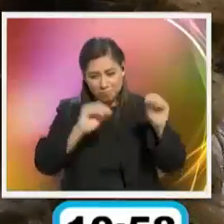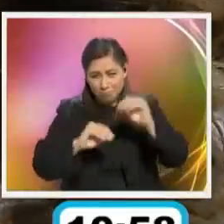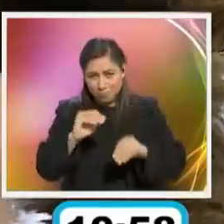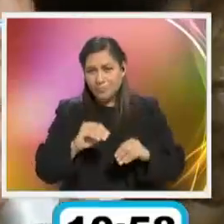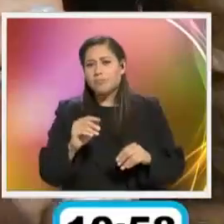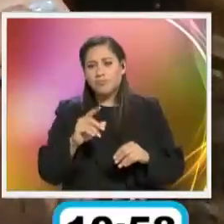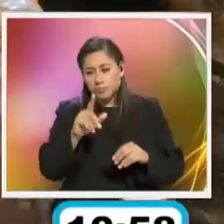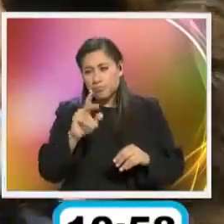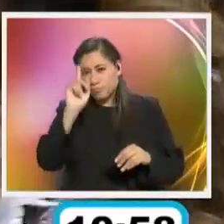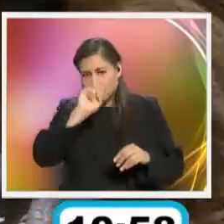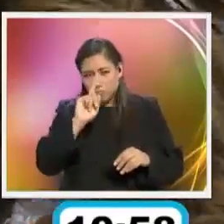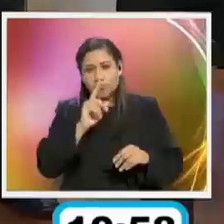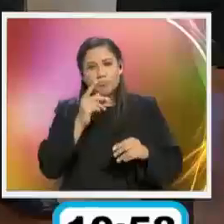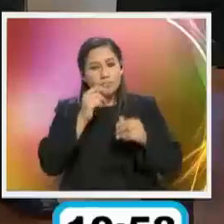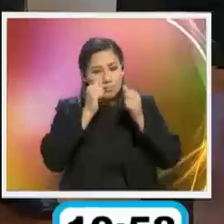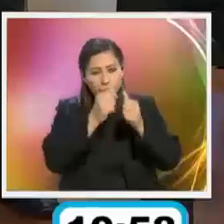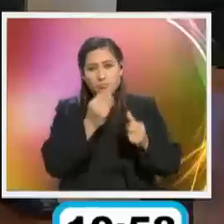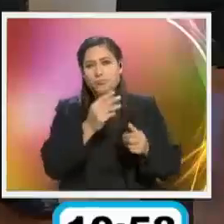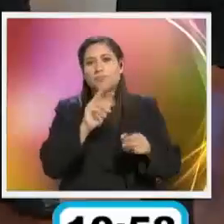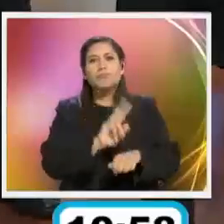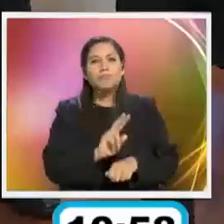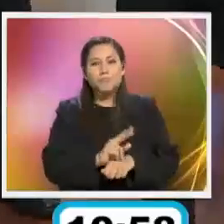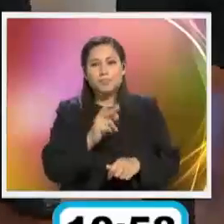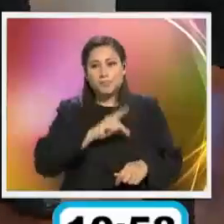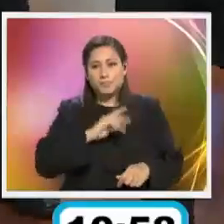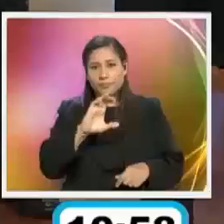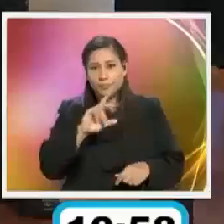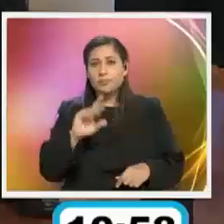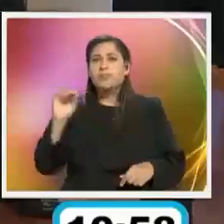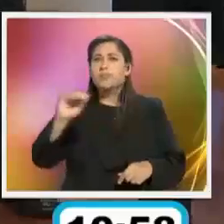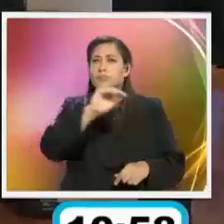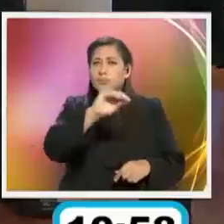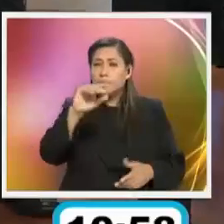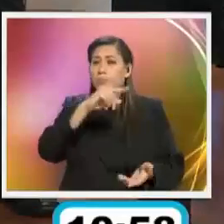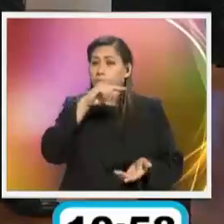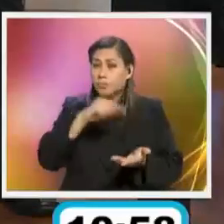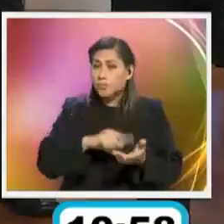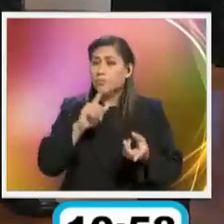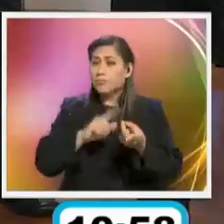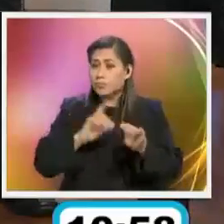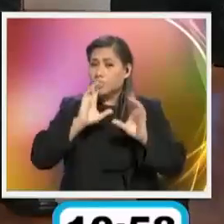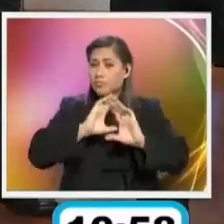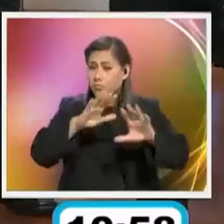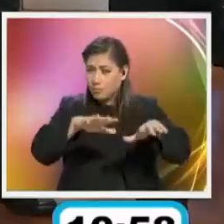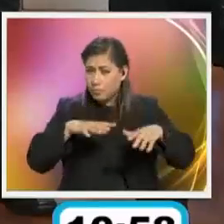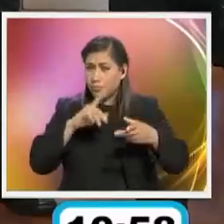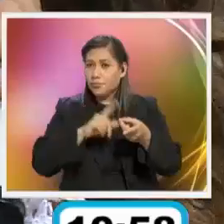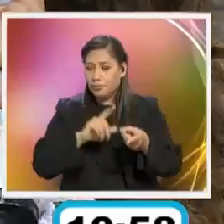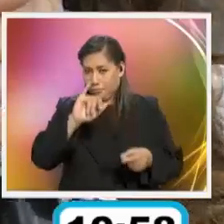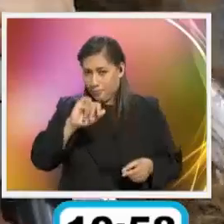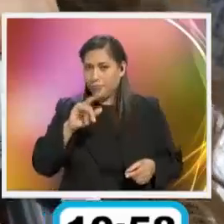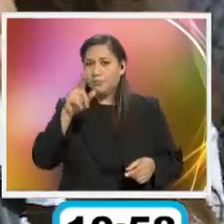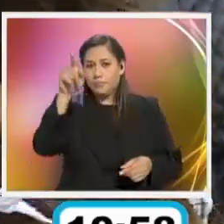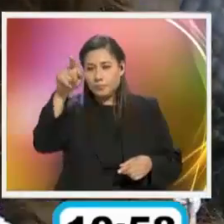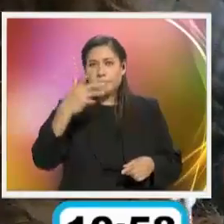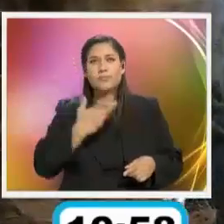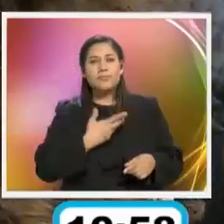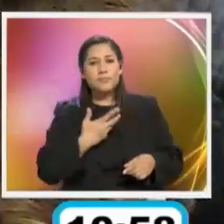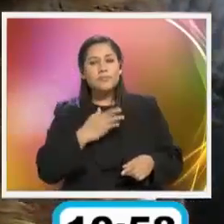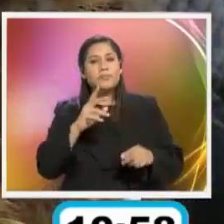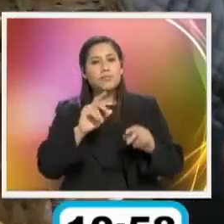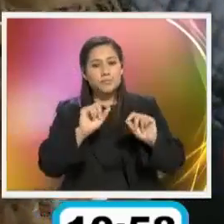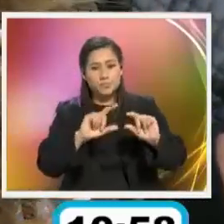recomiendo muchísimo, estén pendientes. Muy bien, Ninel. Oye, ¿y vas a estar de gira? ¿Vas a presentarte en lugares ahora? Sí, para por ahí van a promoción?